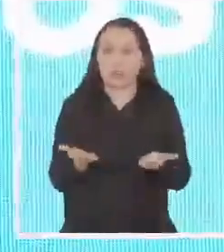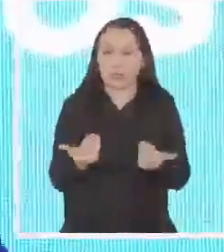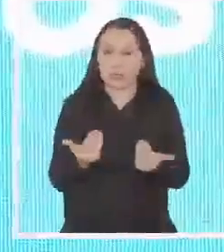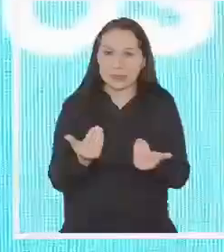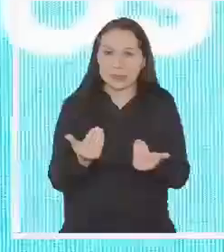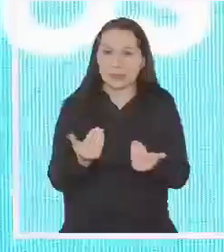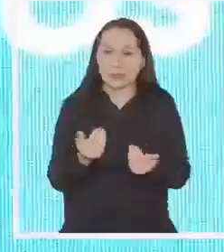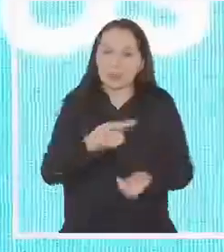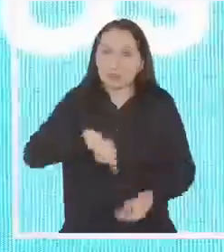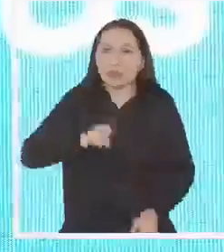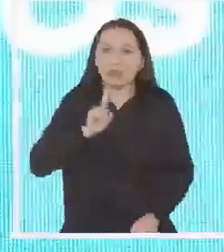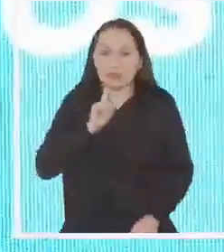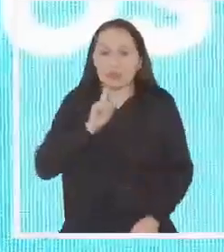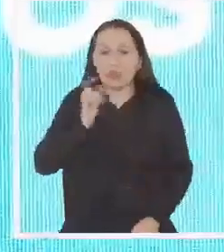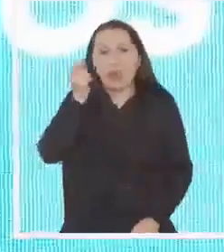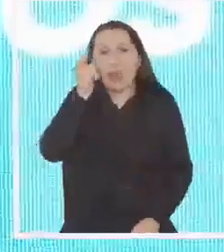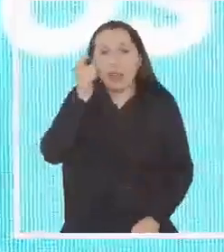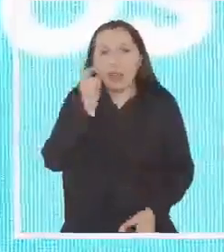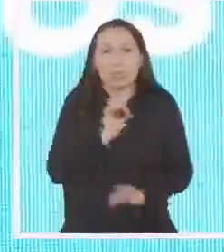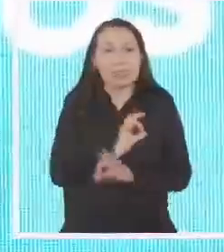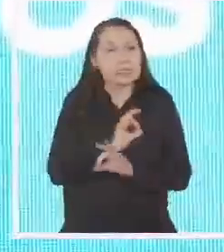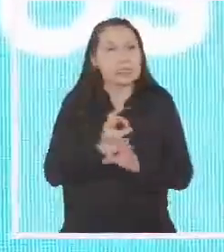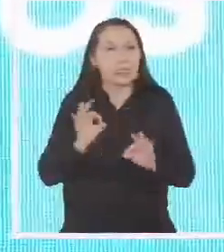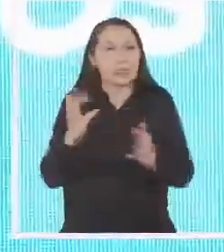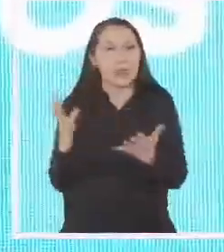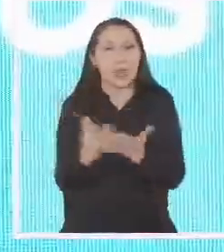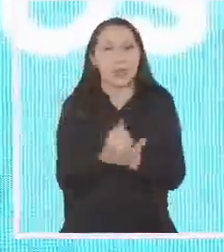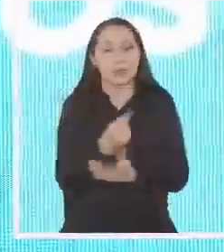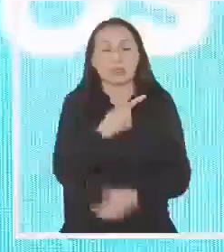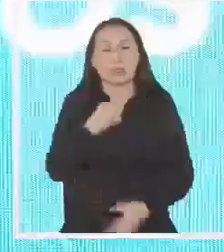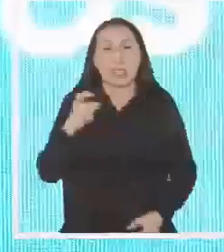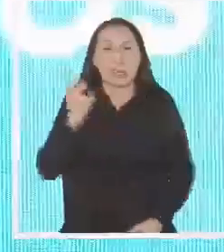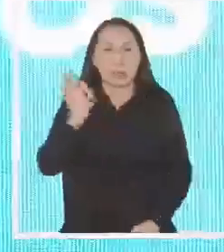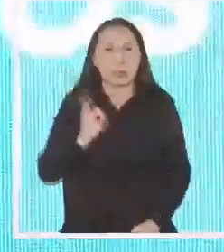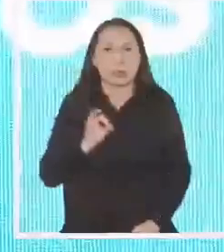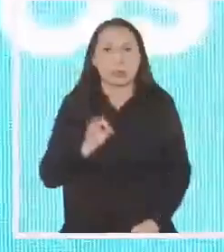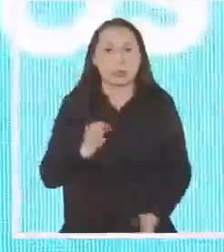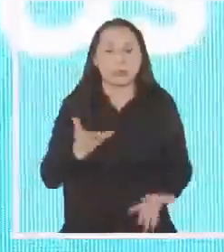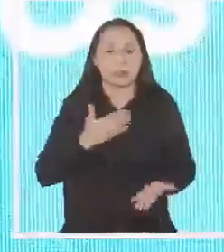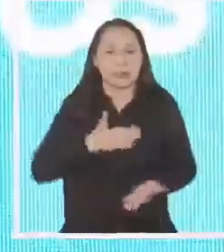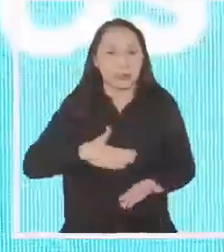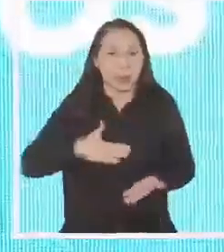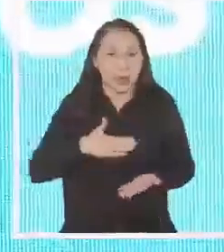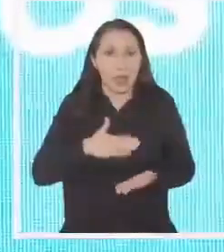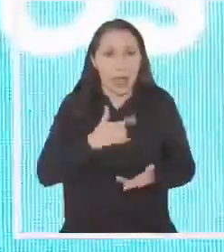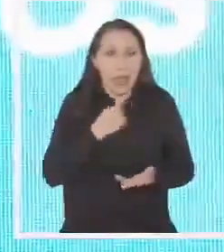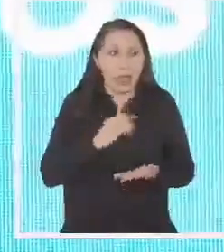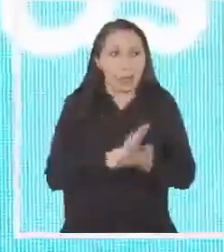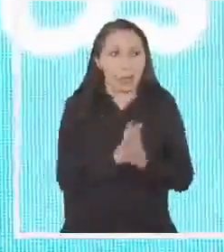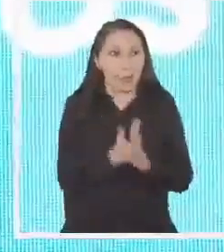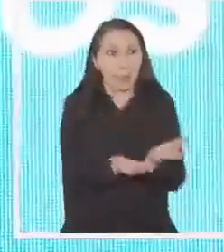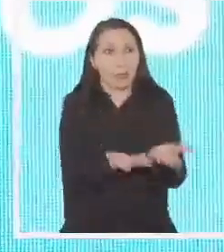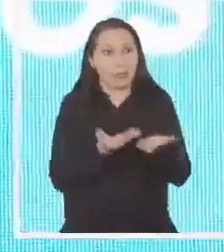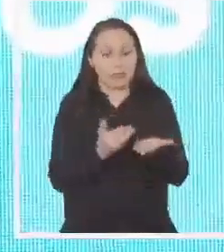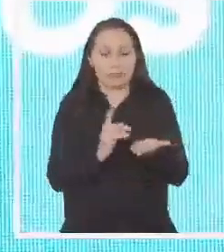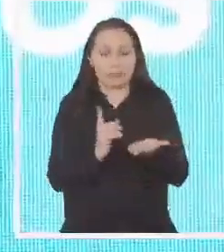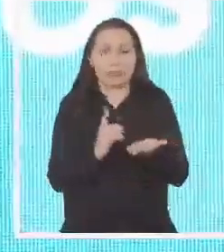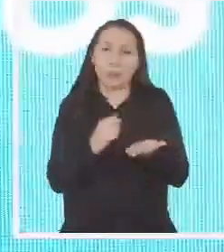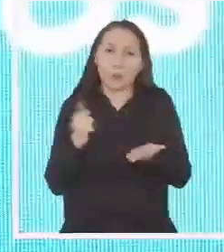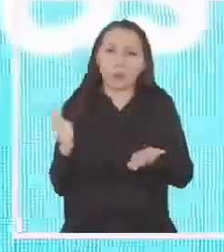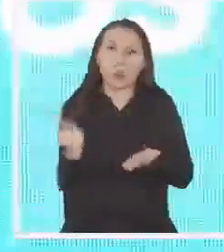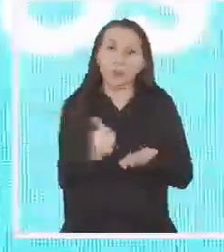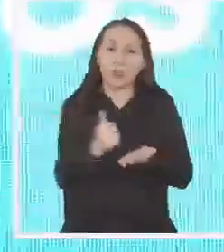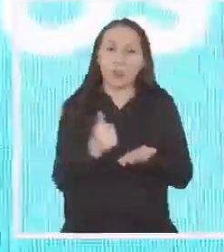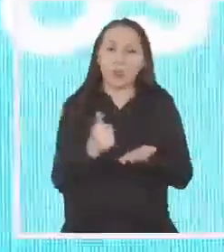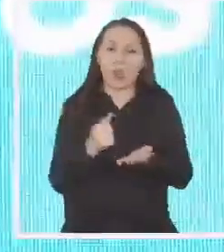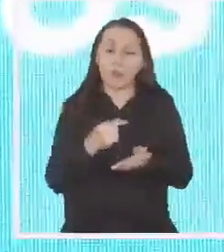Necesitamos y tenemos que entender que nadie va a conseguir el 100% de lo que quiere. Y por lo tanto, todos tenemos algo